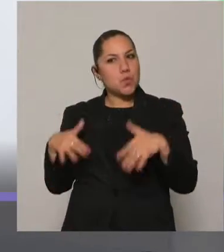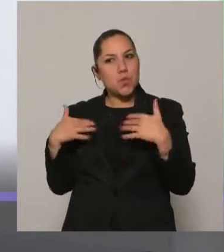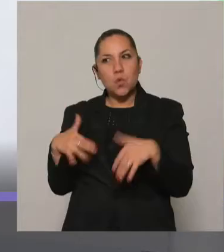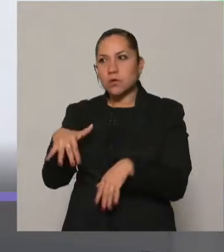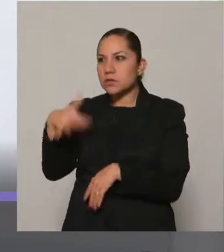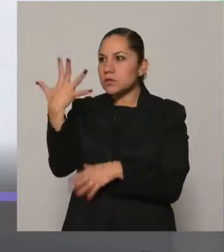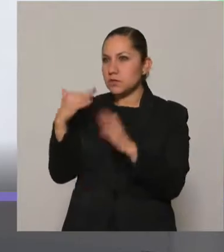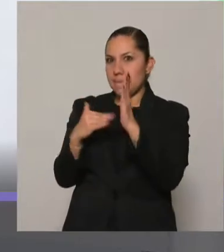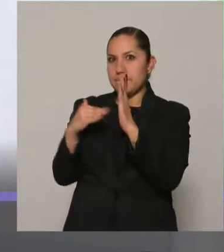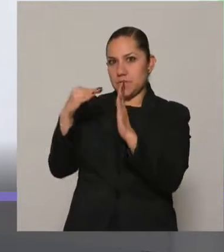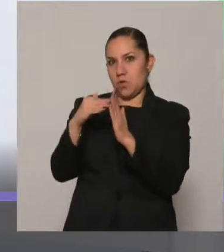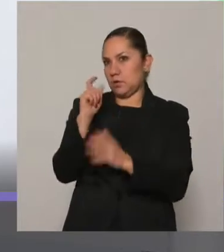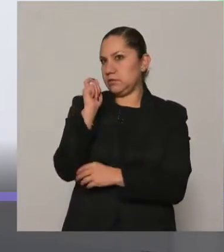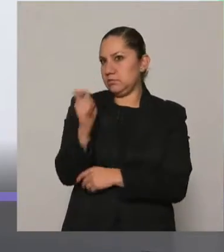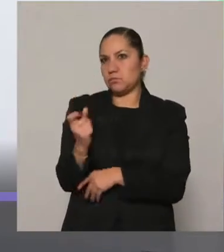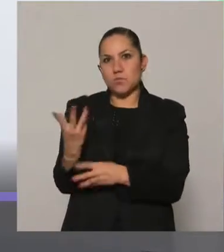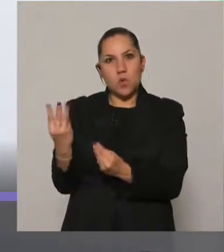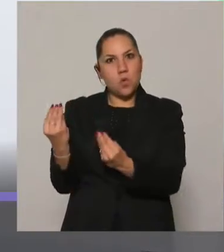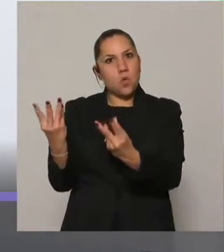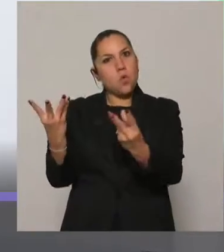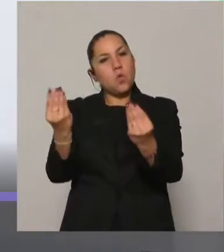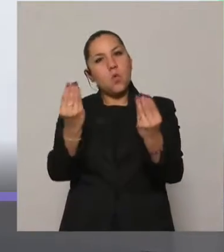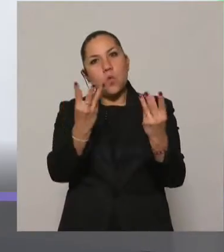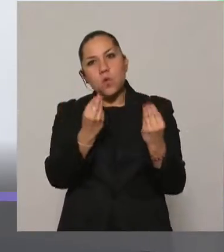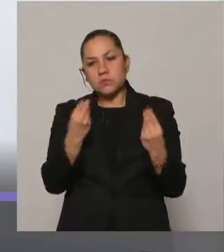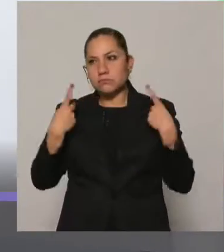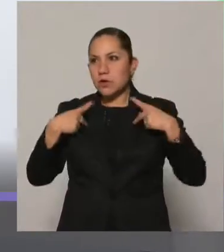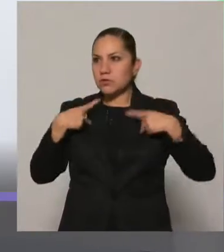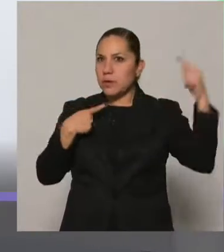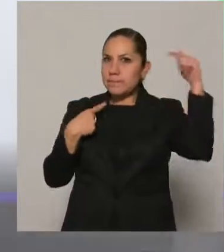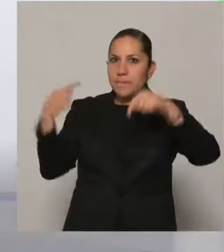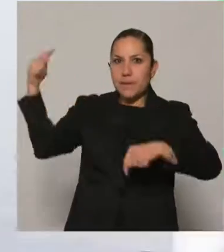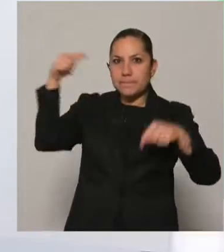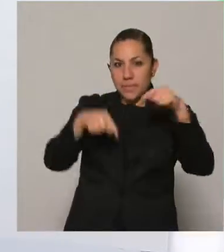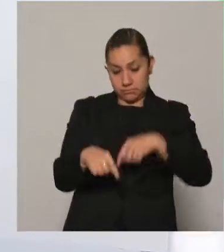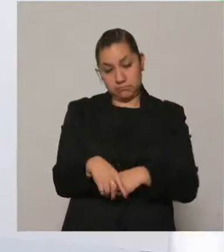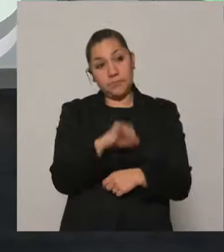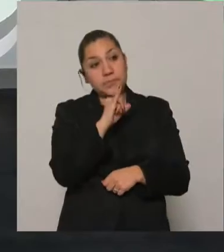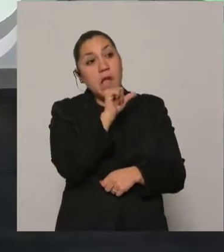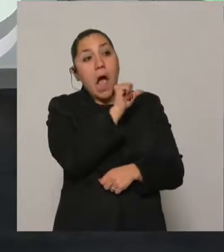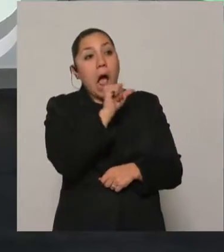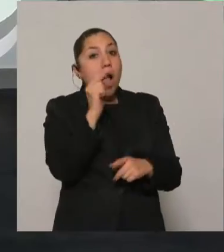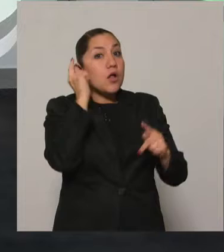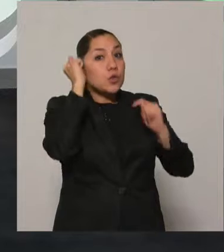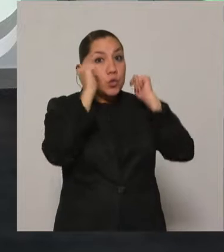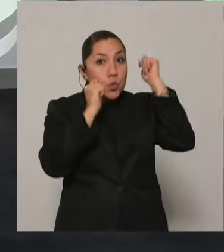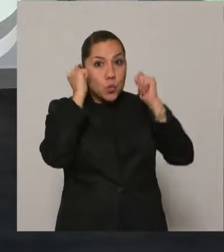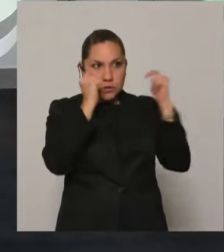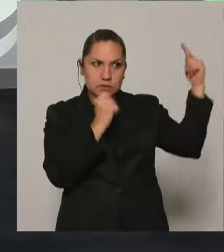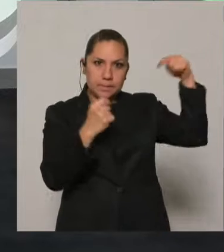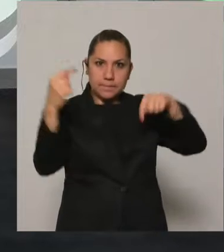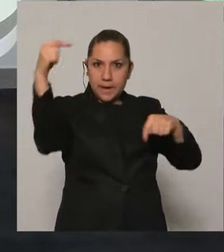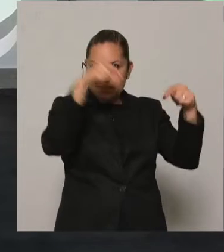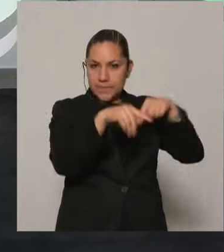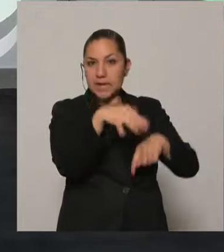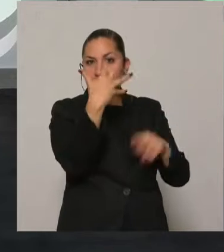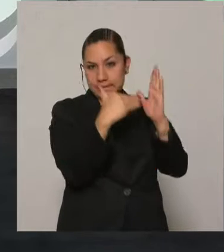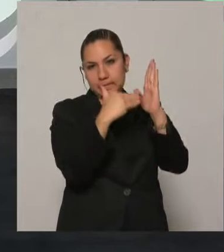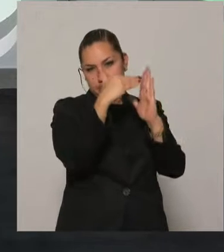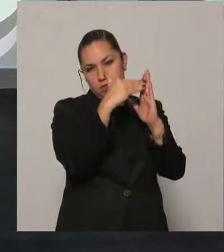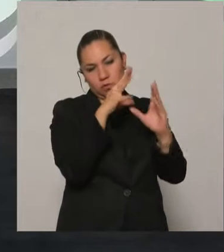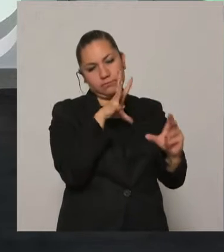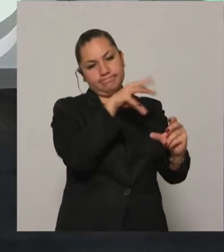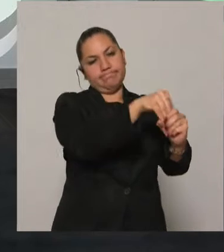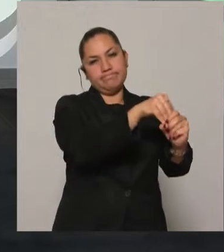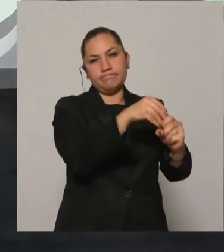millones entonces nos visitaron. Como turistas, como turistas, es decir, que se hospedan en hoteles. La definición del turista